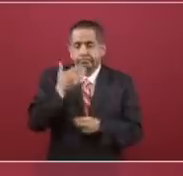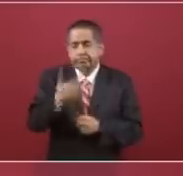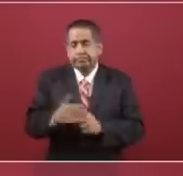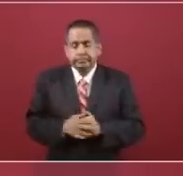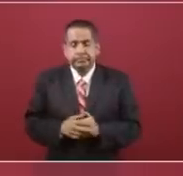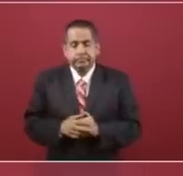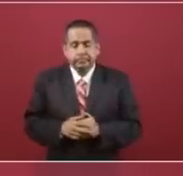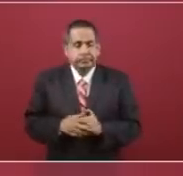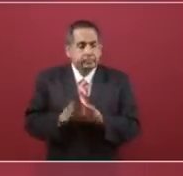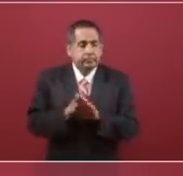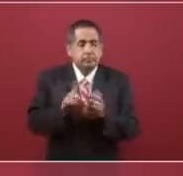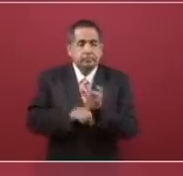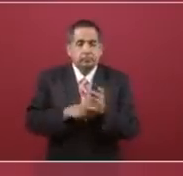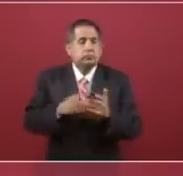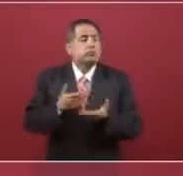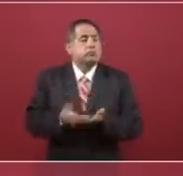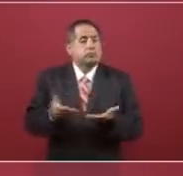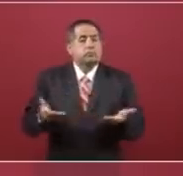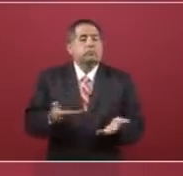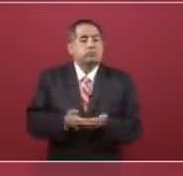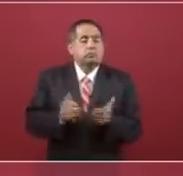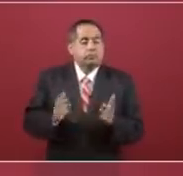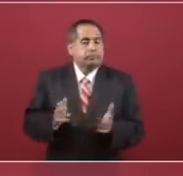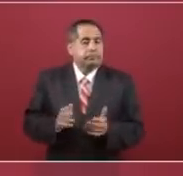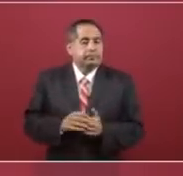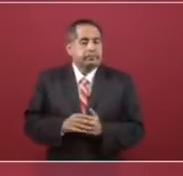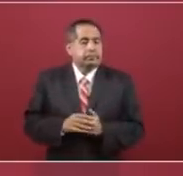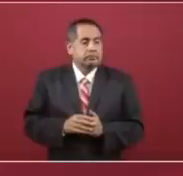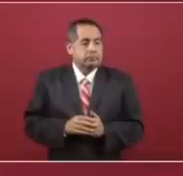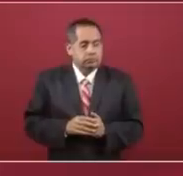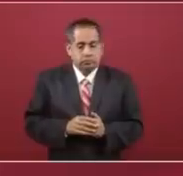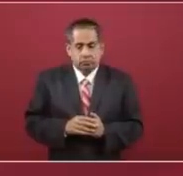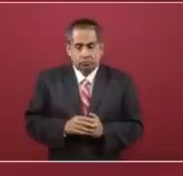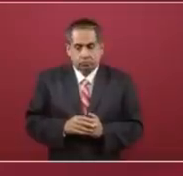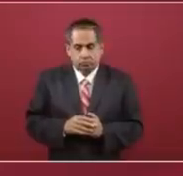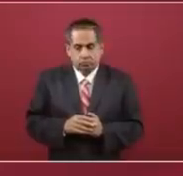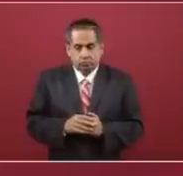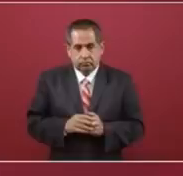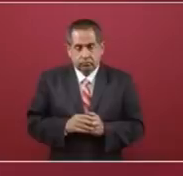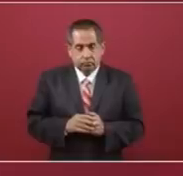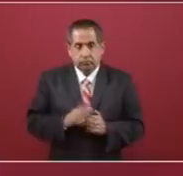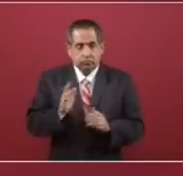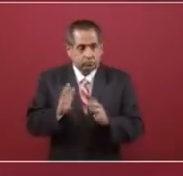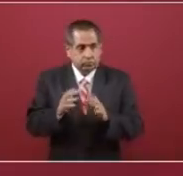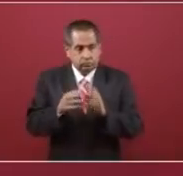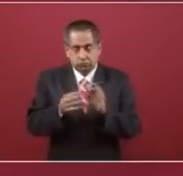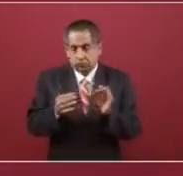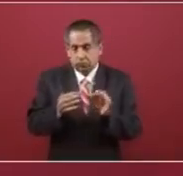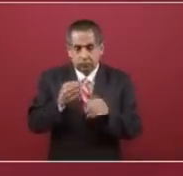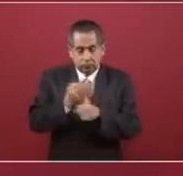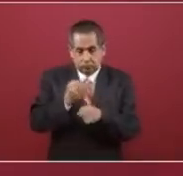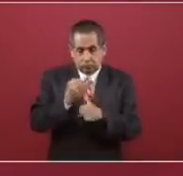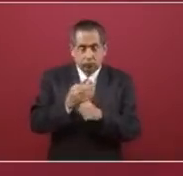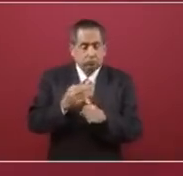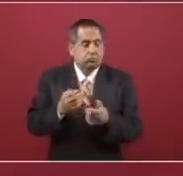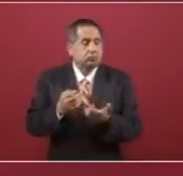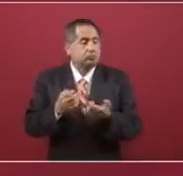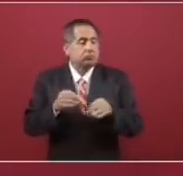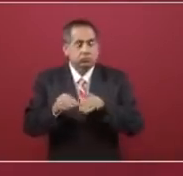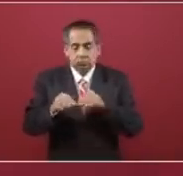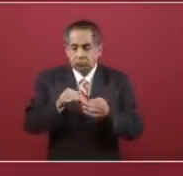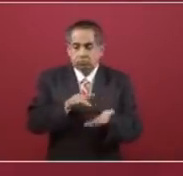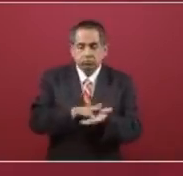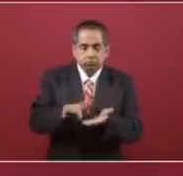términos económicos y ahora eh estamos logrando estos